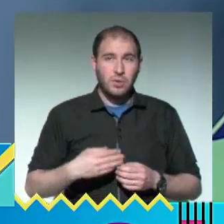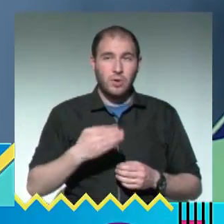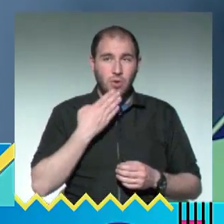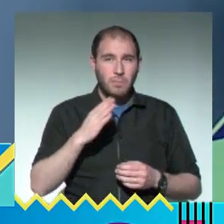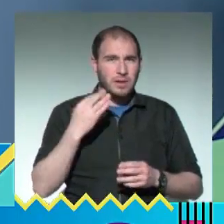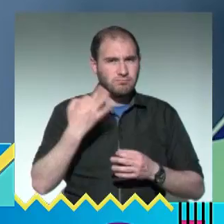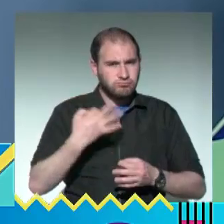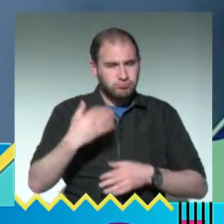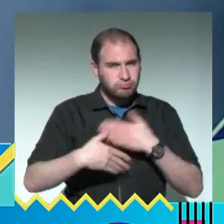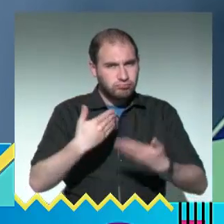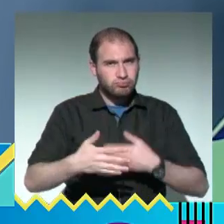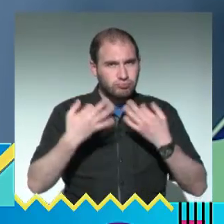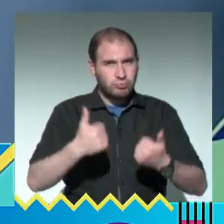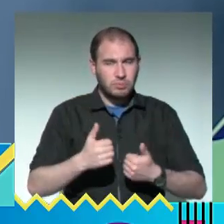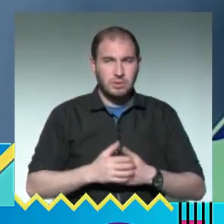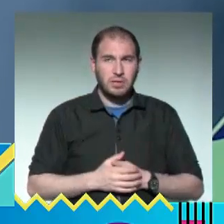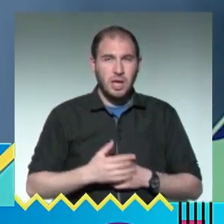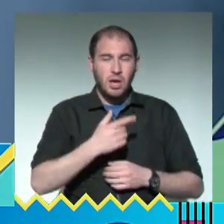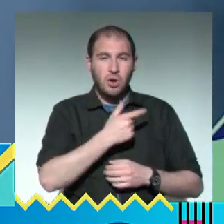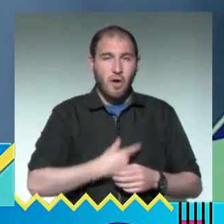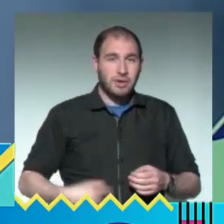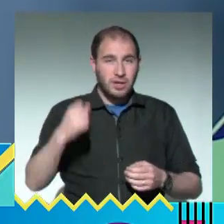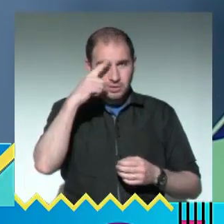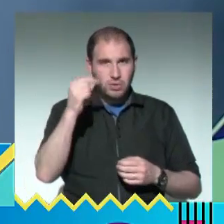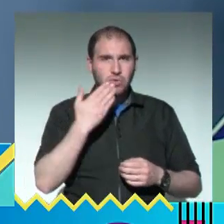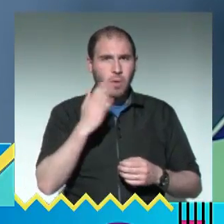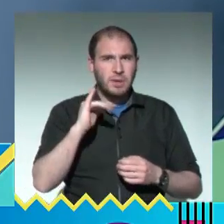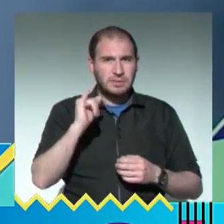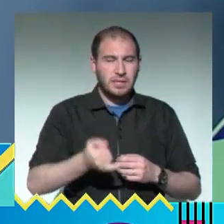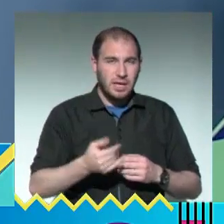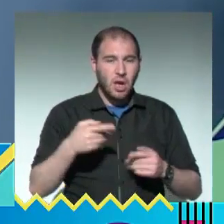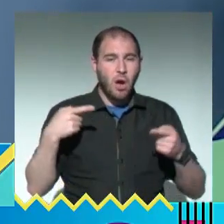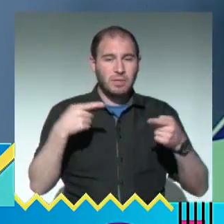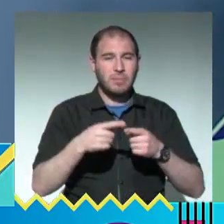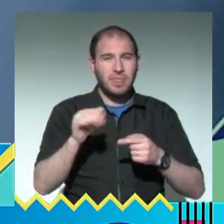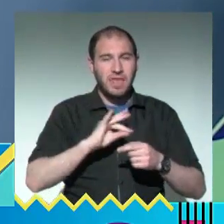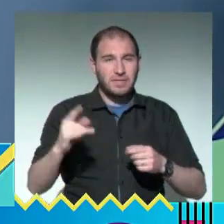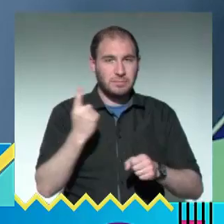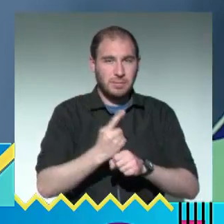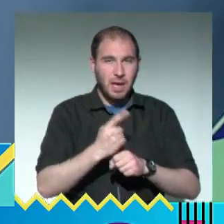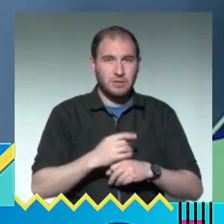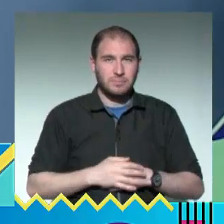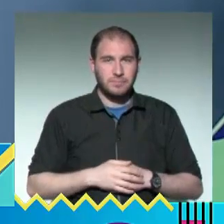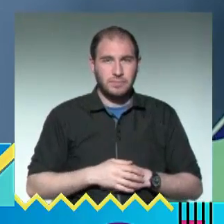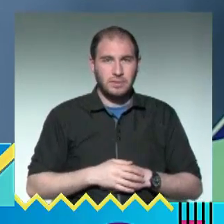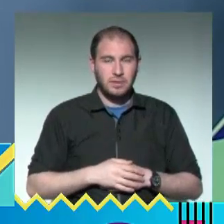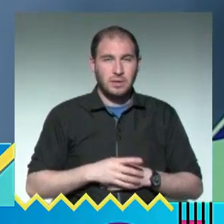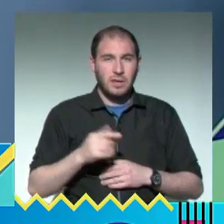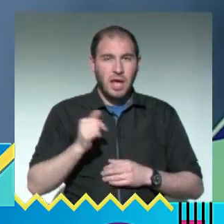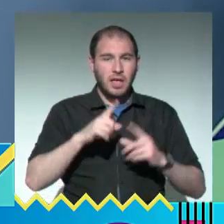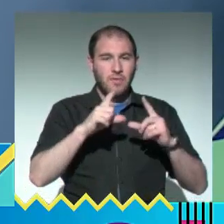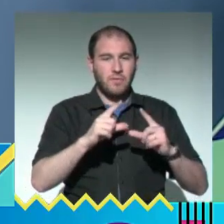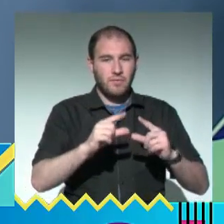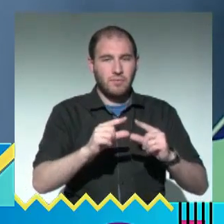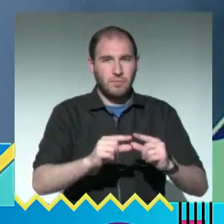muy bien, ¿no? El gobierno nacional cumpliendo muy bien con las metas de déficit primario. Entonces lo ha ido